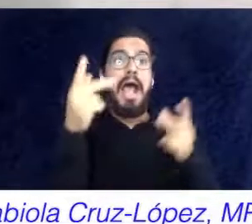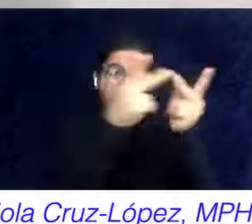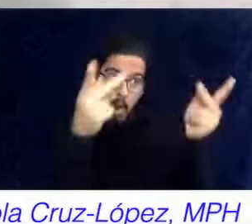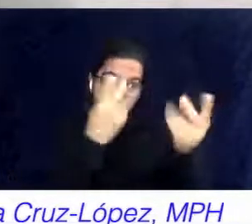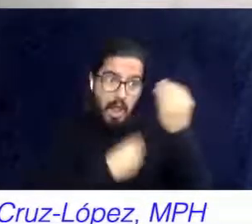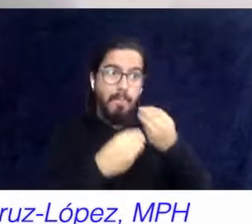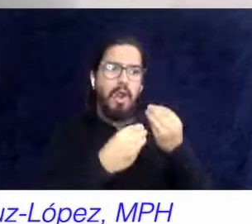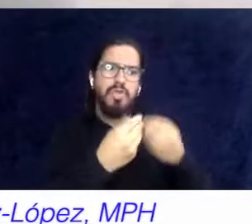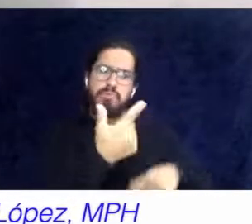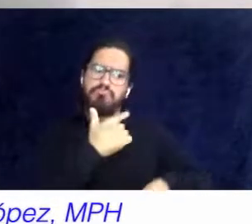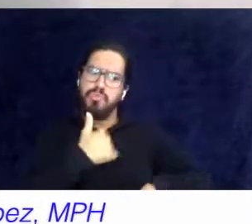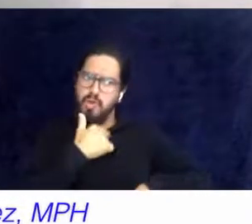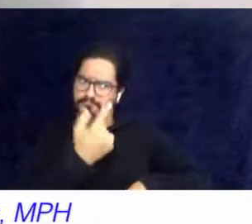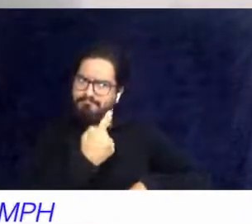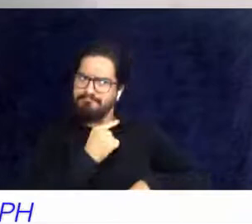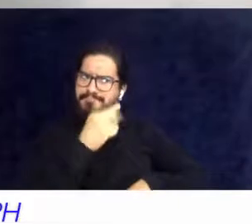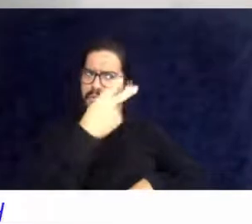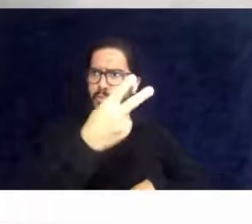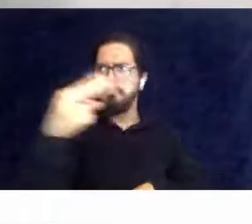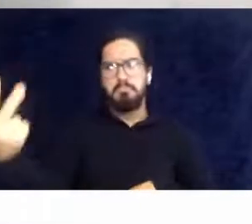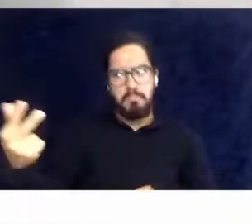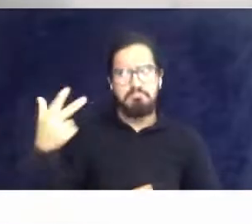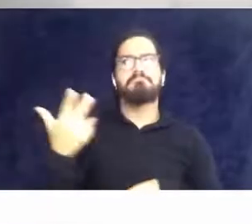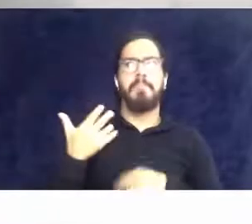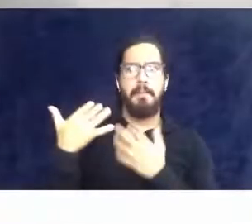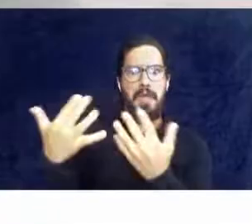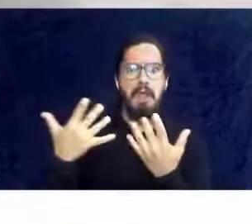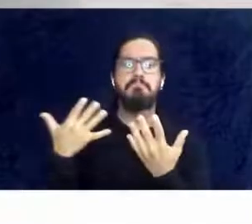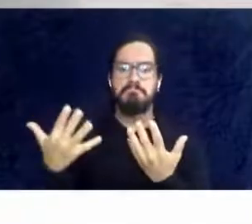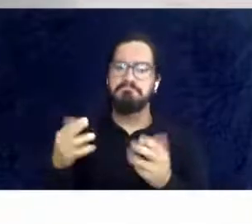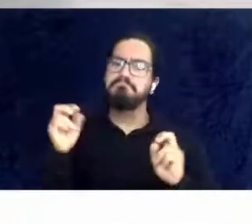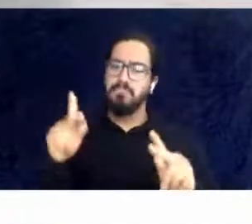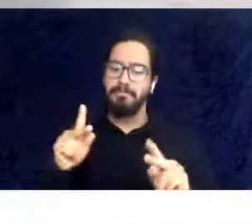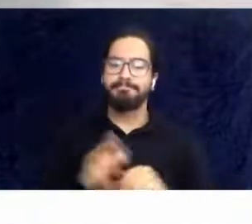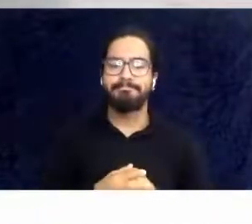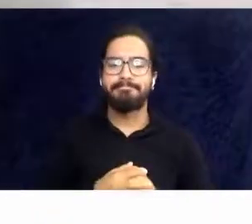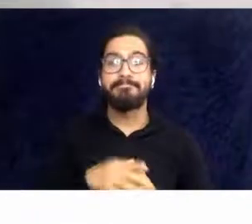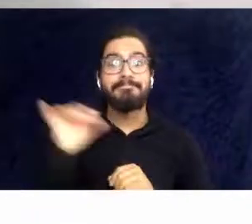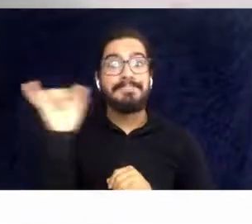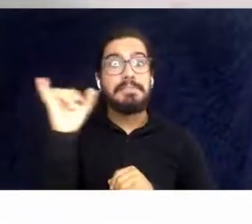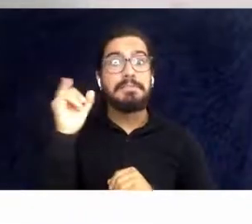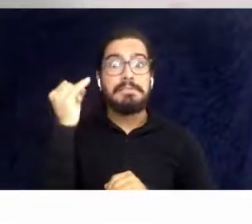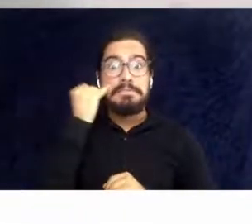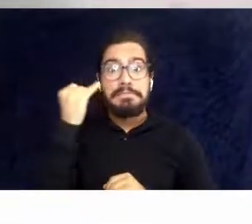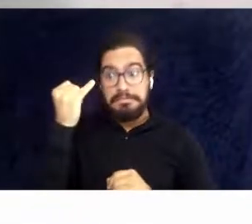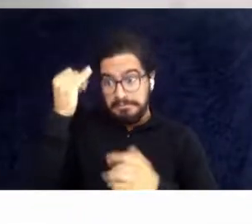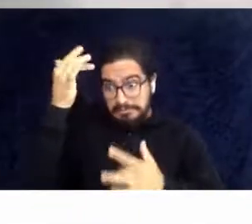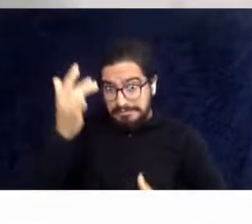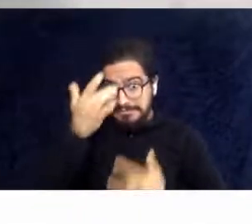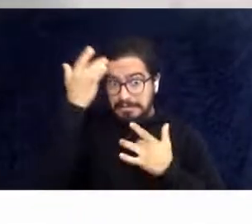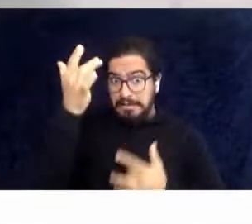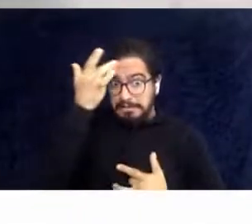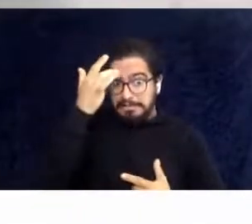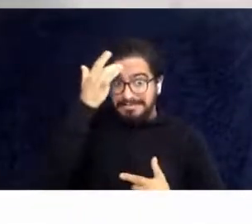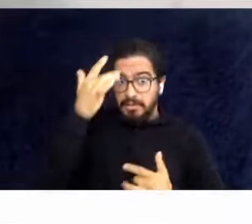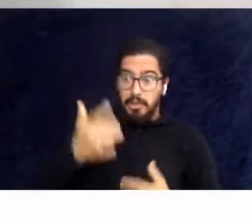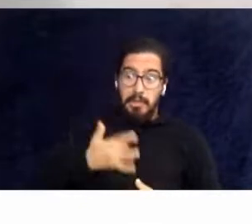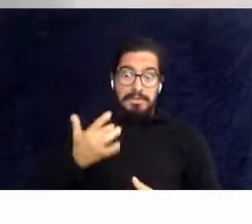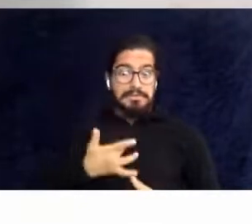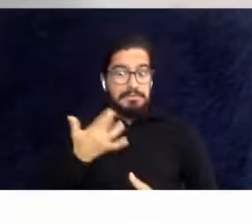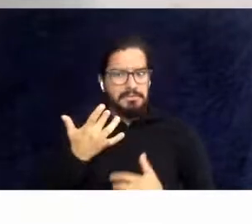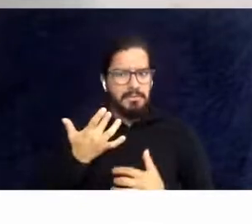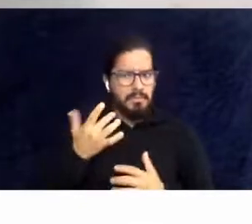estemos comiendo. Vigilancia de síntomas. Si alguien tiene un síntoma, el mejor momento